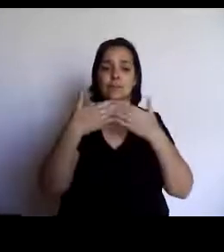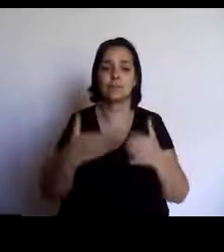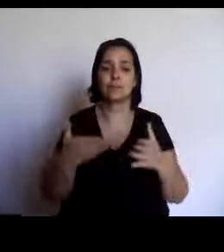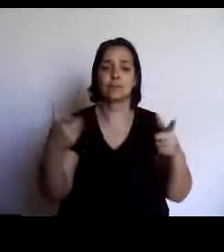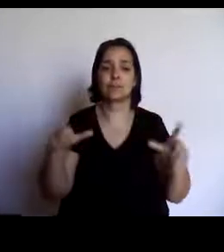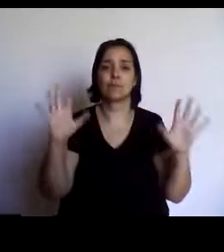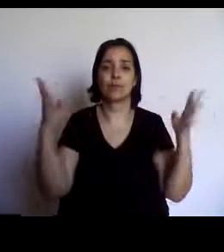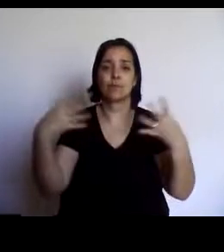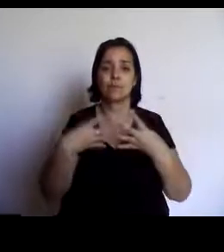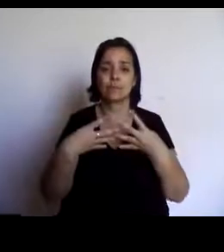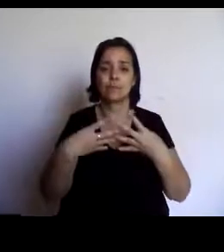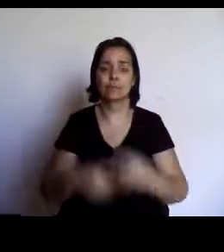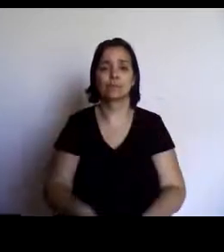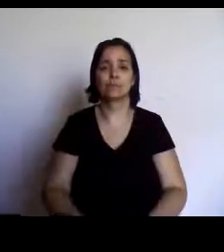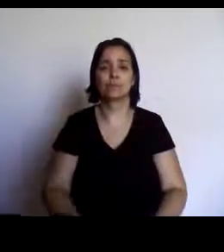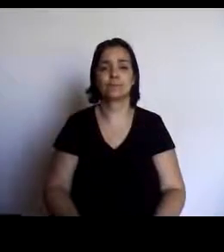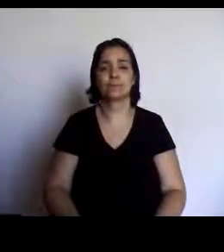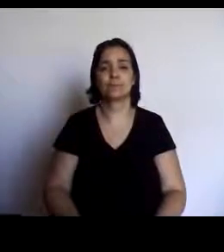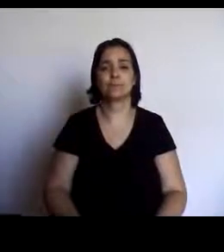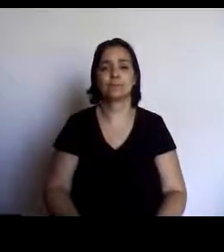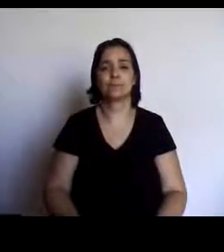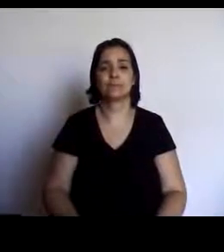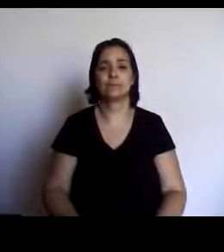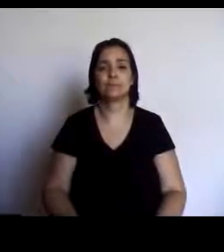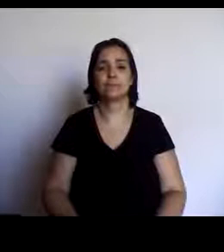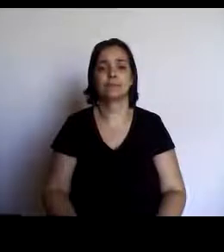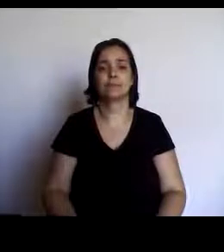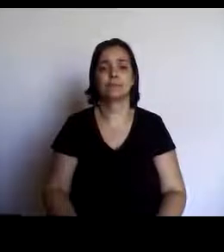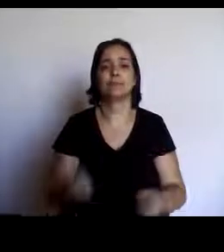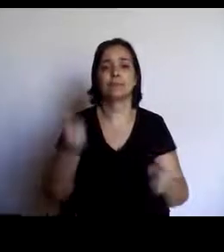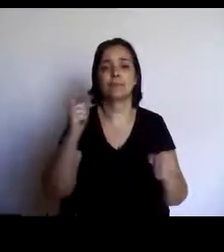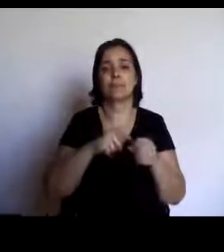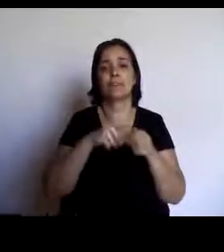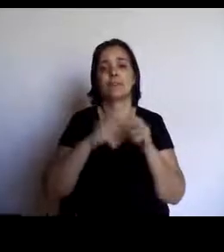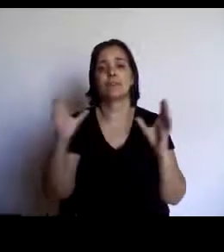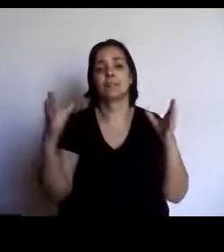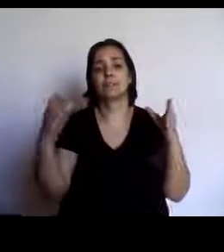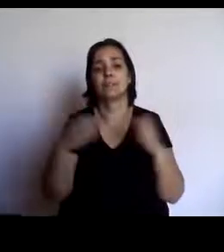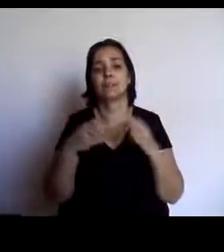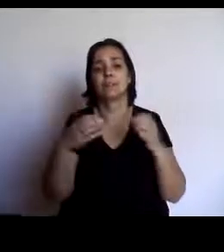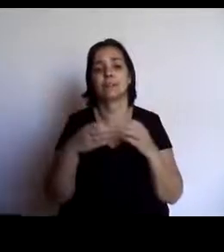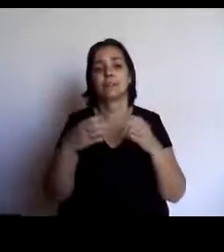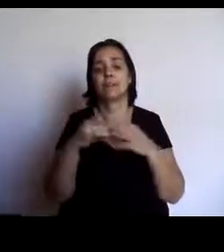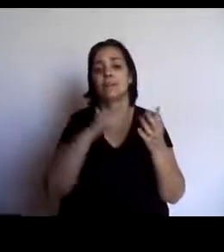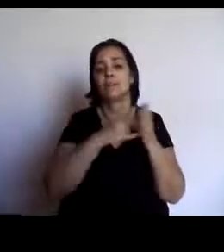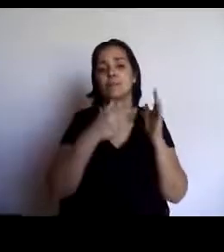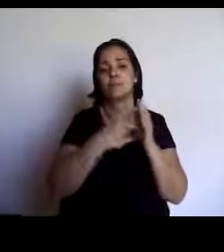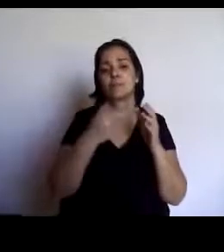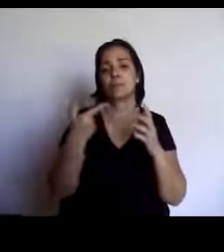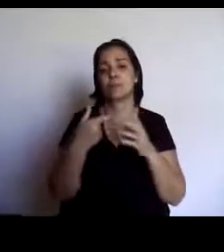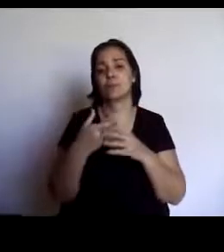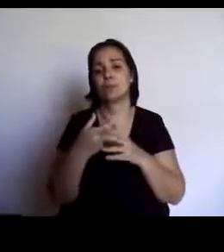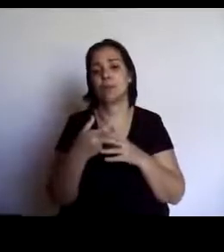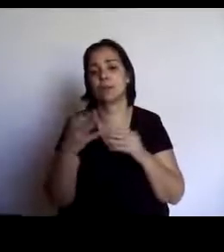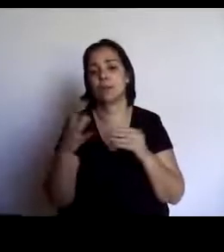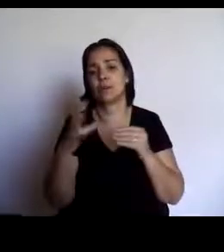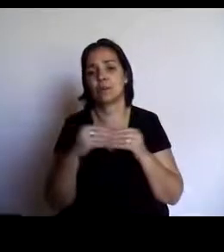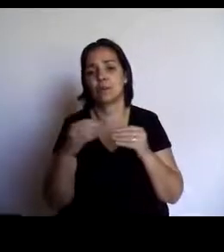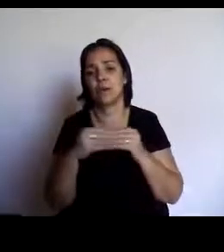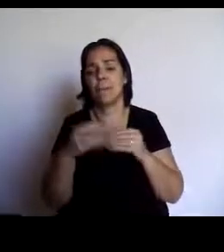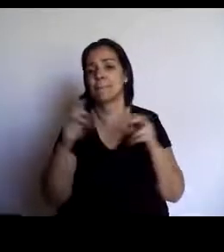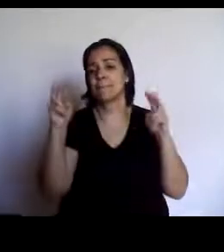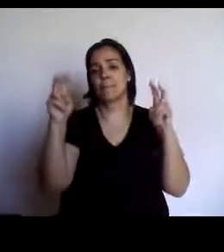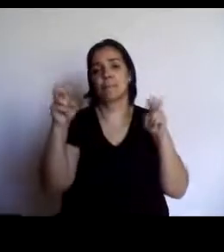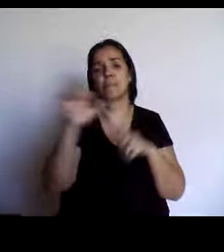de espacios web. La participación en reuniones es una herramienta que utilizamos para el seguimiento de temas europeos